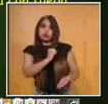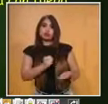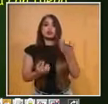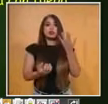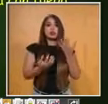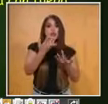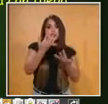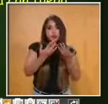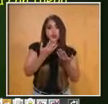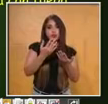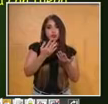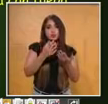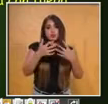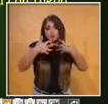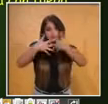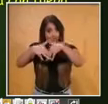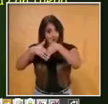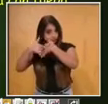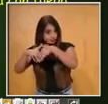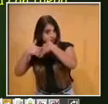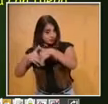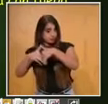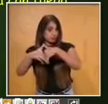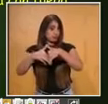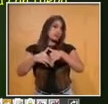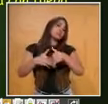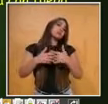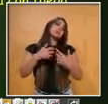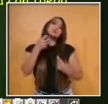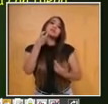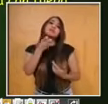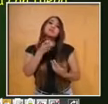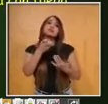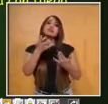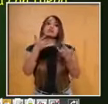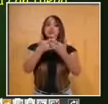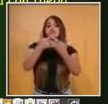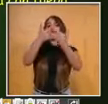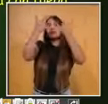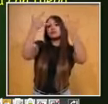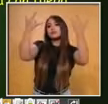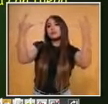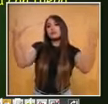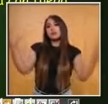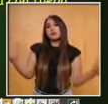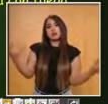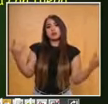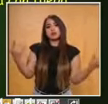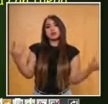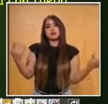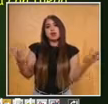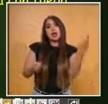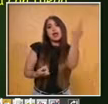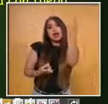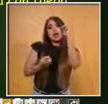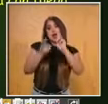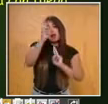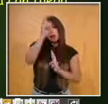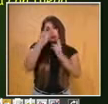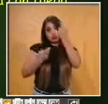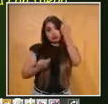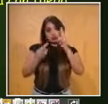mover maquinaria, lo que dio origen al periodo histórico conocido como Revolución